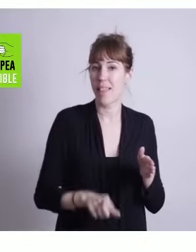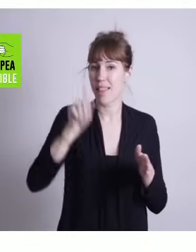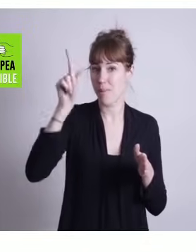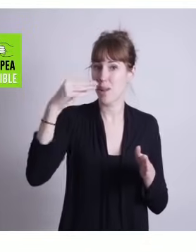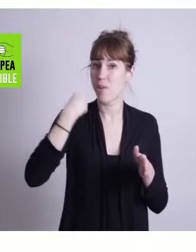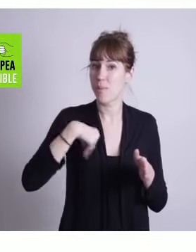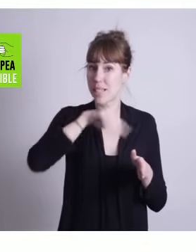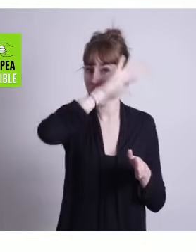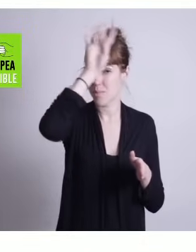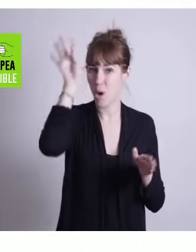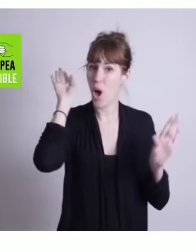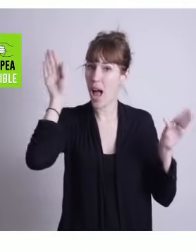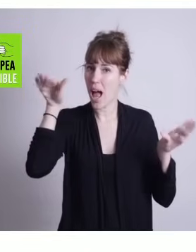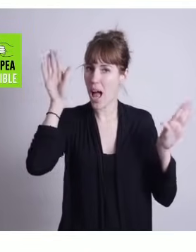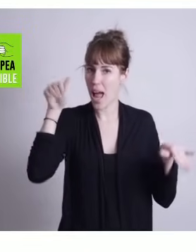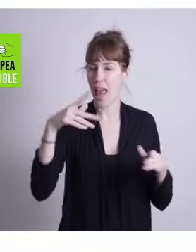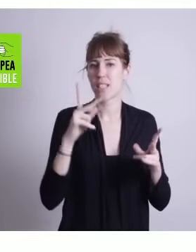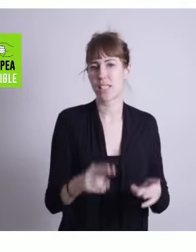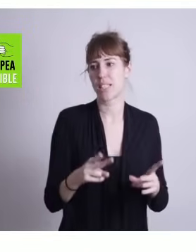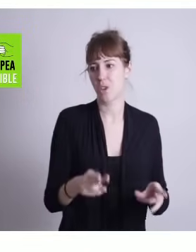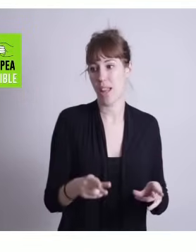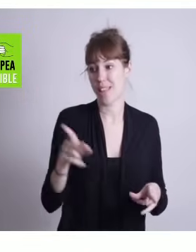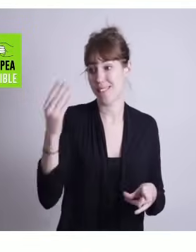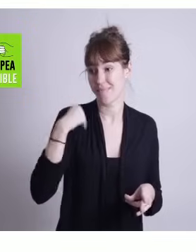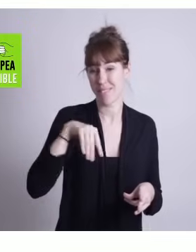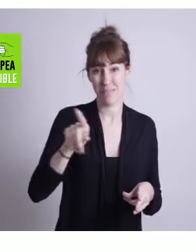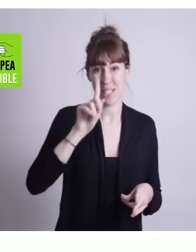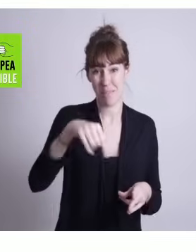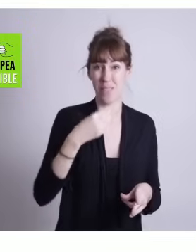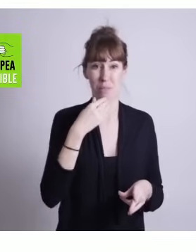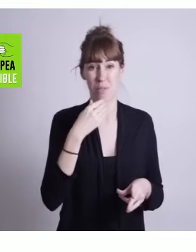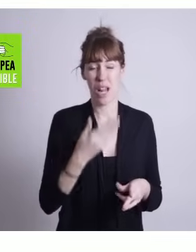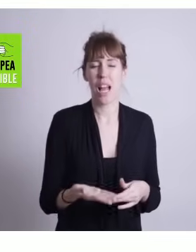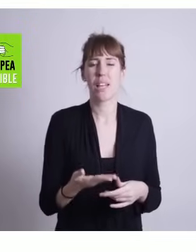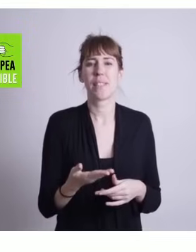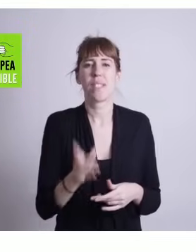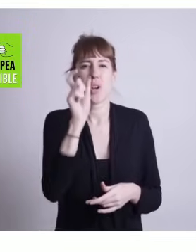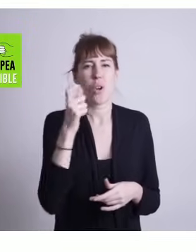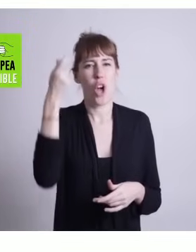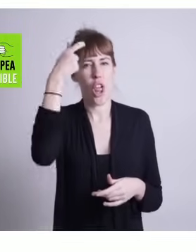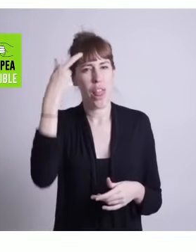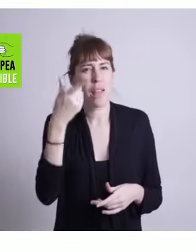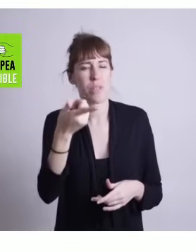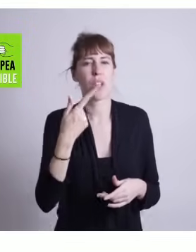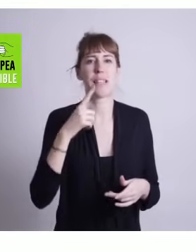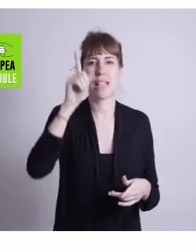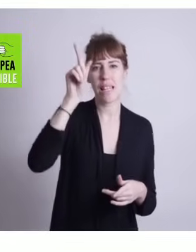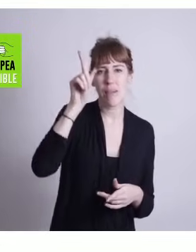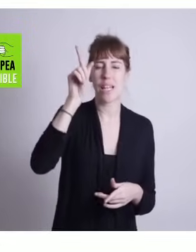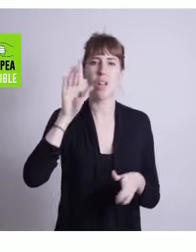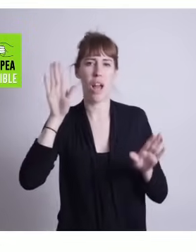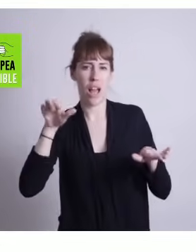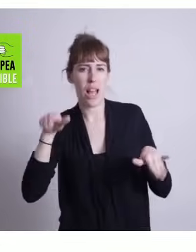dorada, con estas alas, que, bueno, simbólicamente representarían el concepto de ser eso, divino, angélico, etcétera. Bueno,